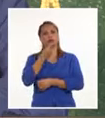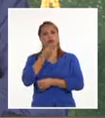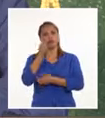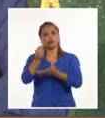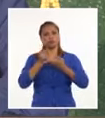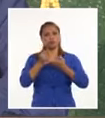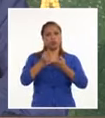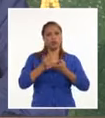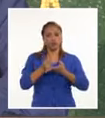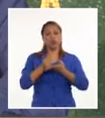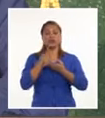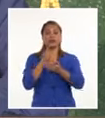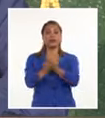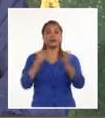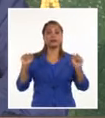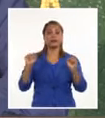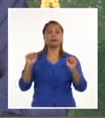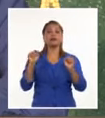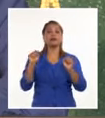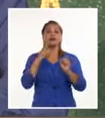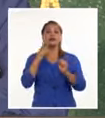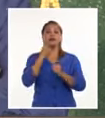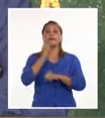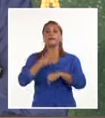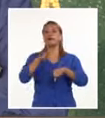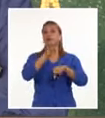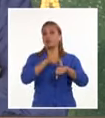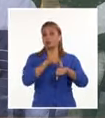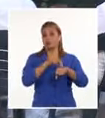la independencia y la soberanía de Puerto Rico.